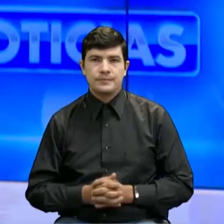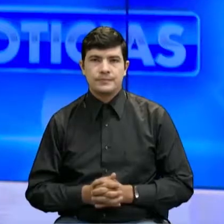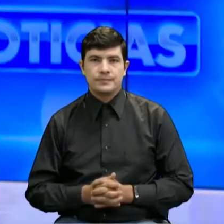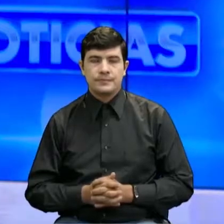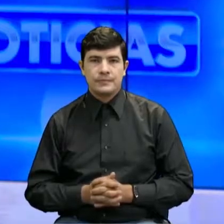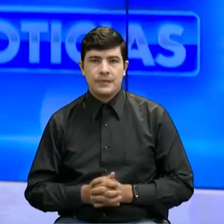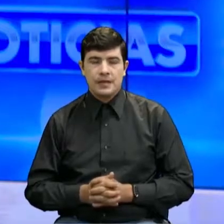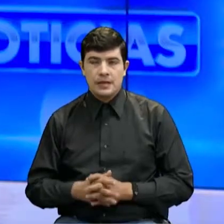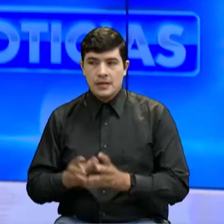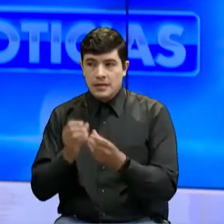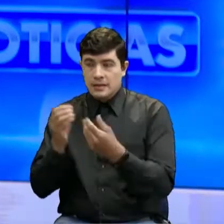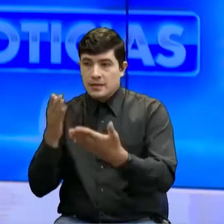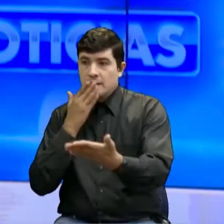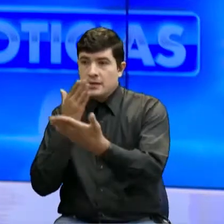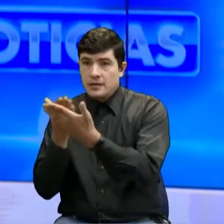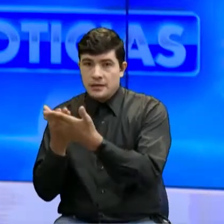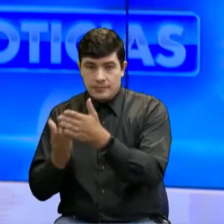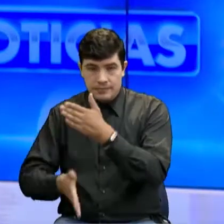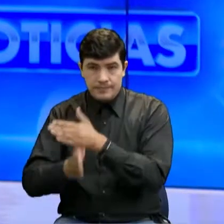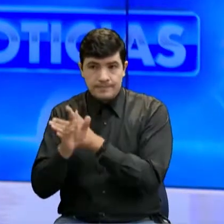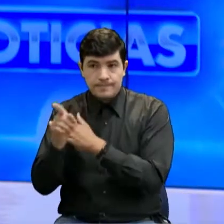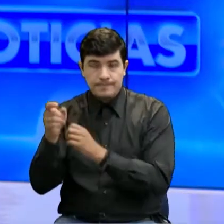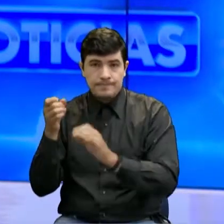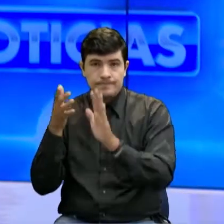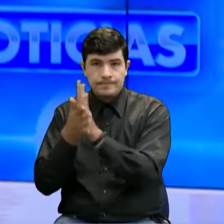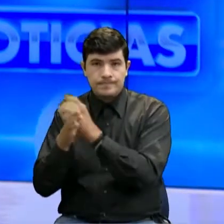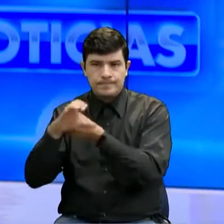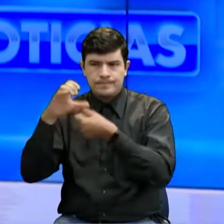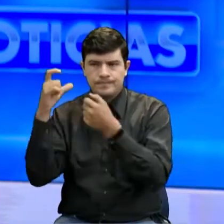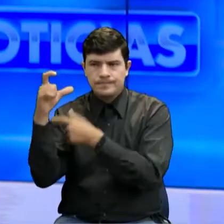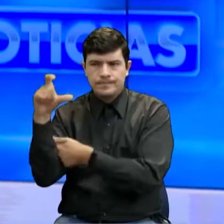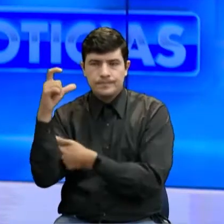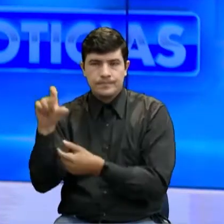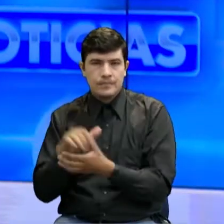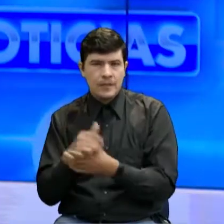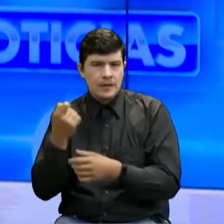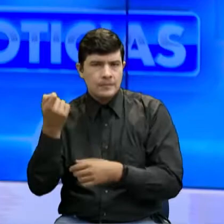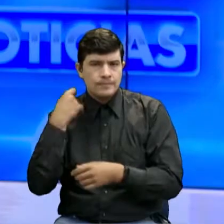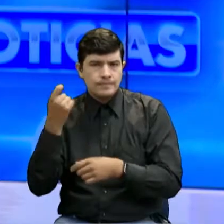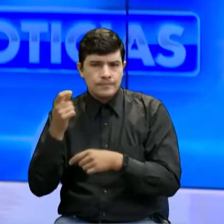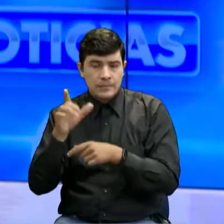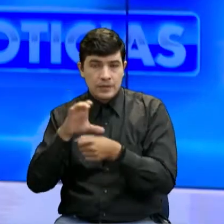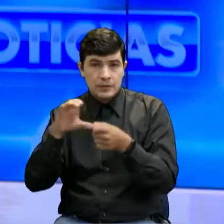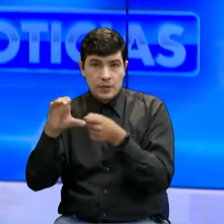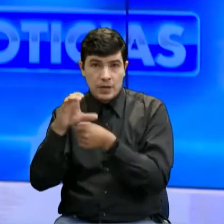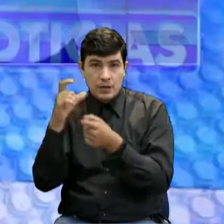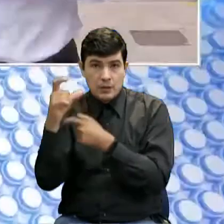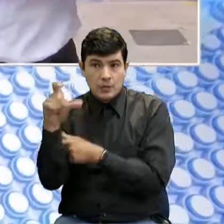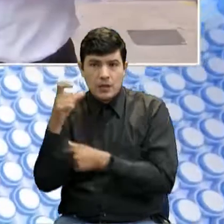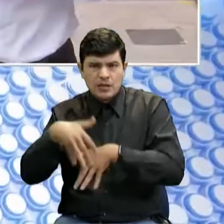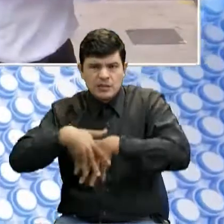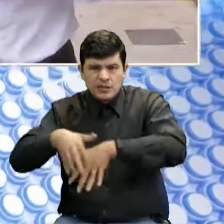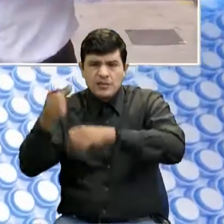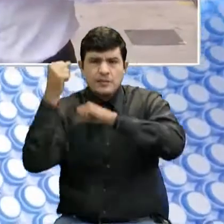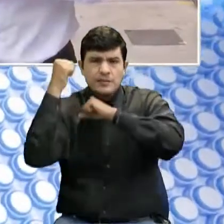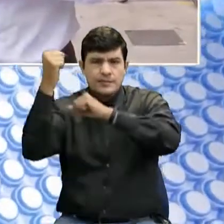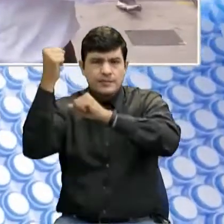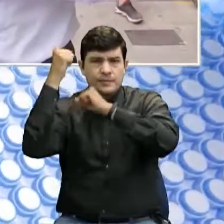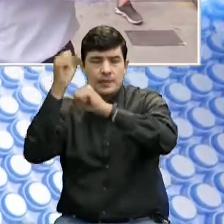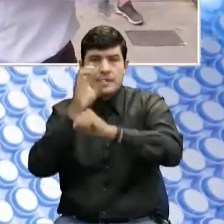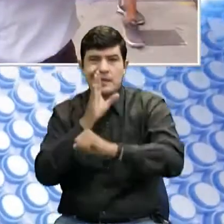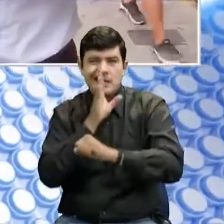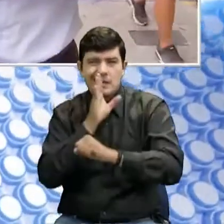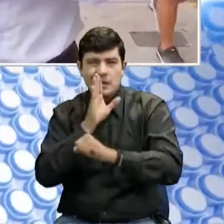vamos en computada porque durante las últimas horas se han presentado protestas en la capital del norte de santander por parte de algunos